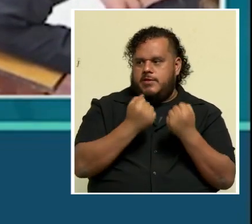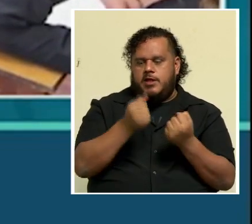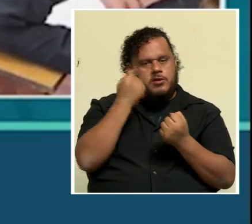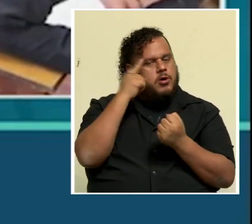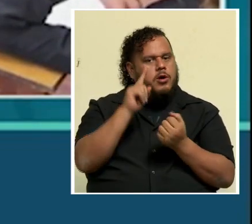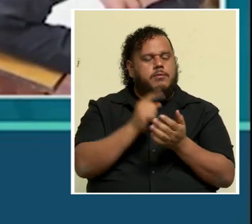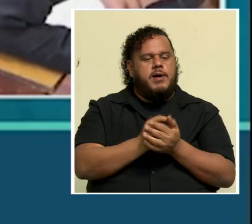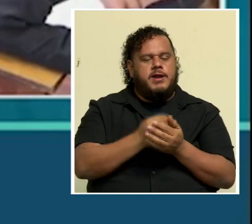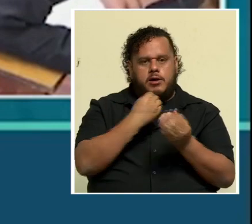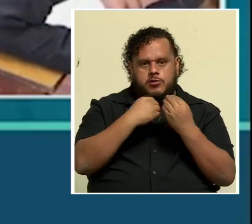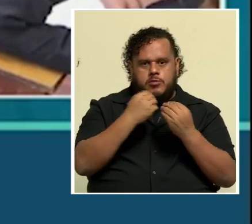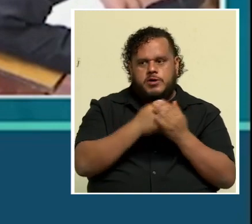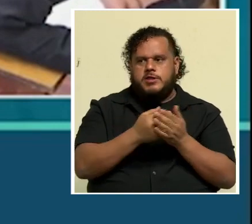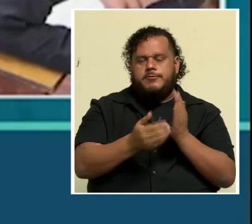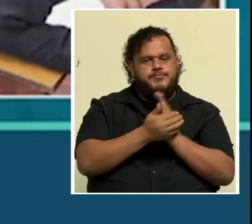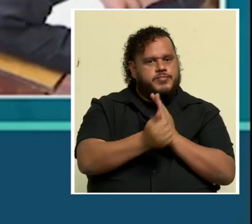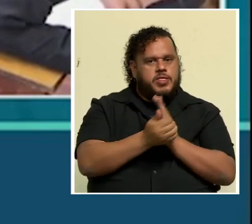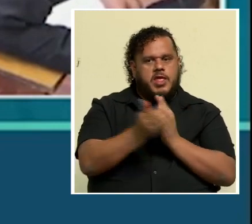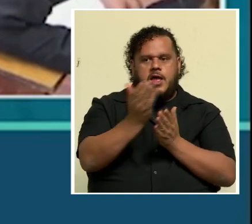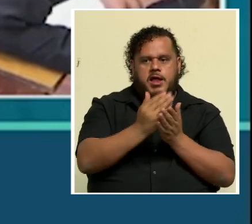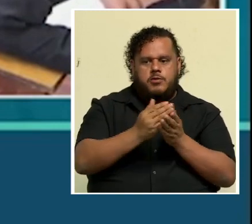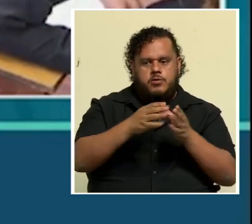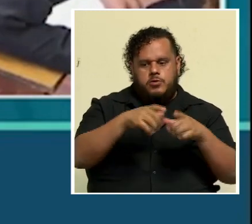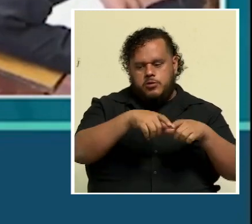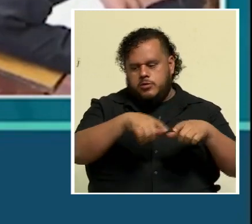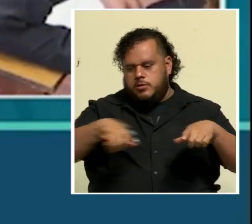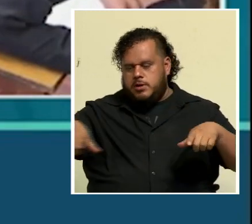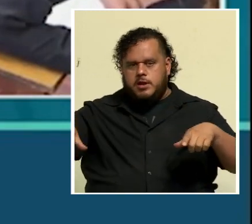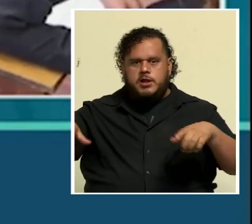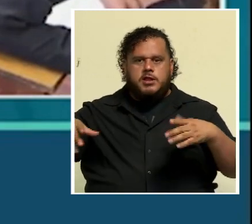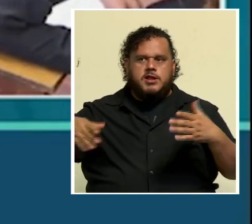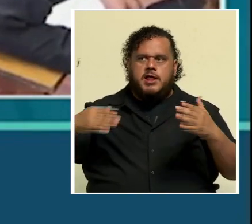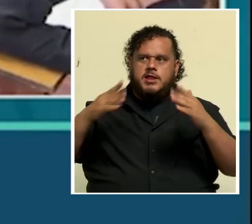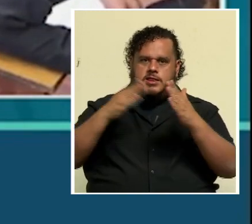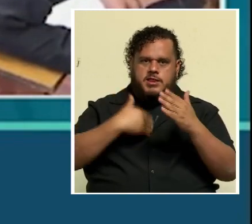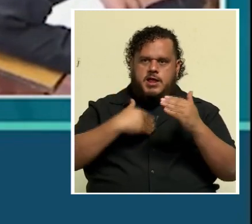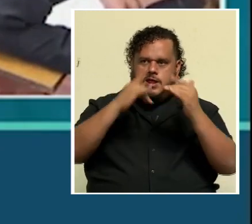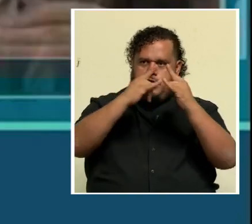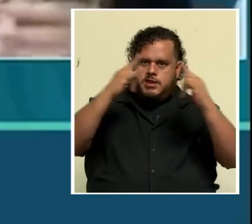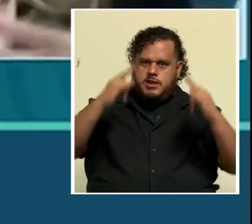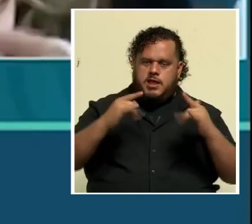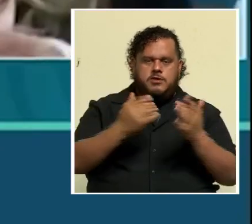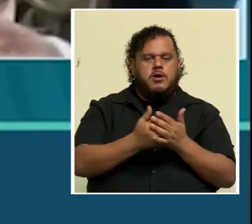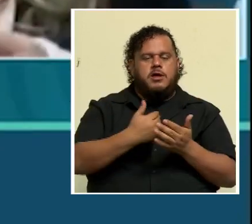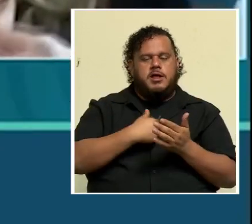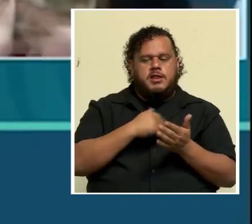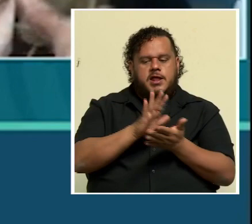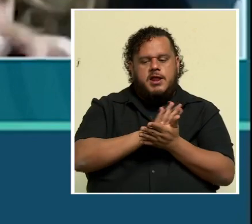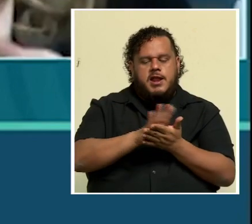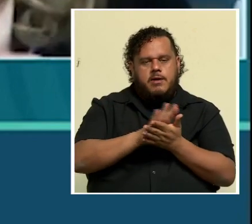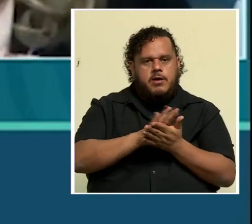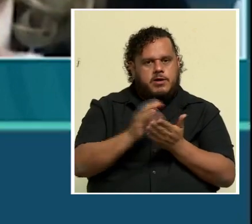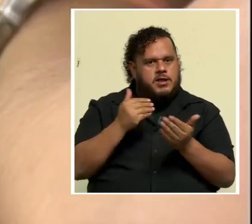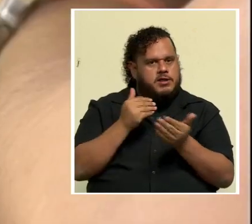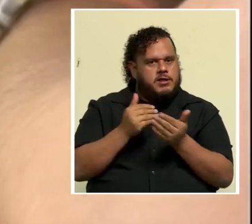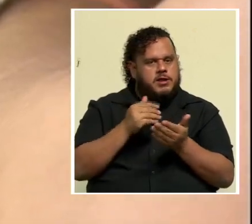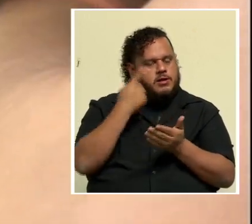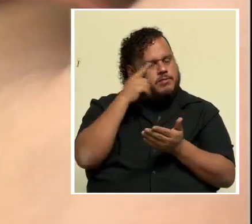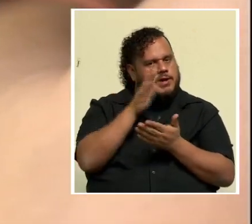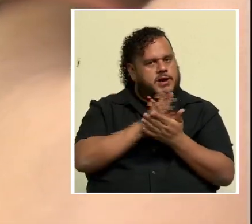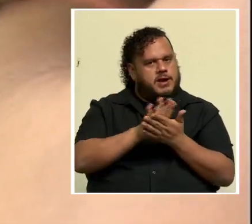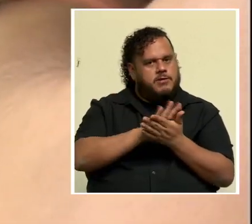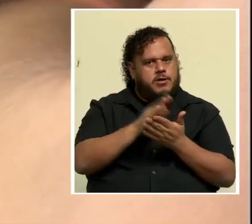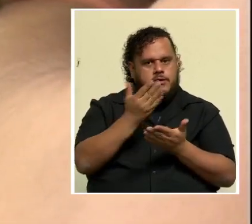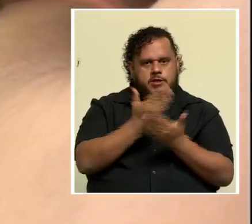comedores, habilitar algunos corredores que son frescos y con techo, que tienen lavatorios cercas para lavado de las manos. El